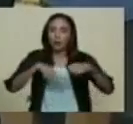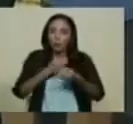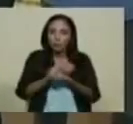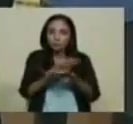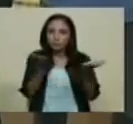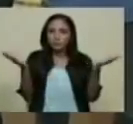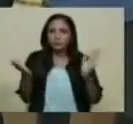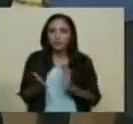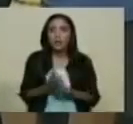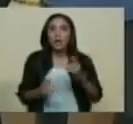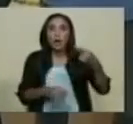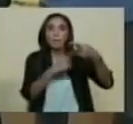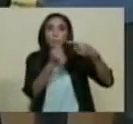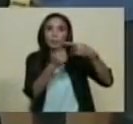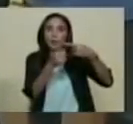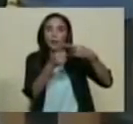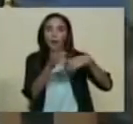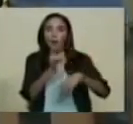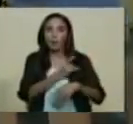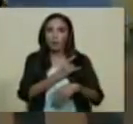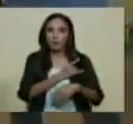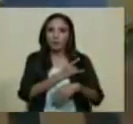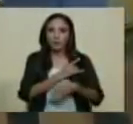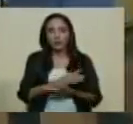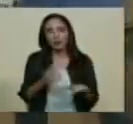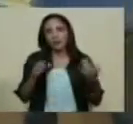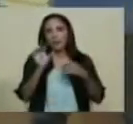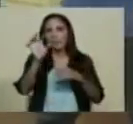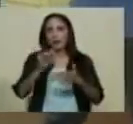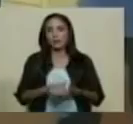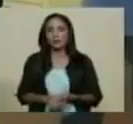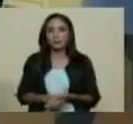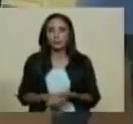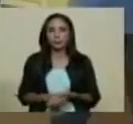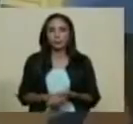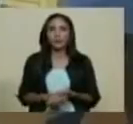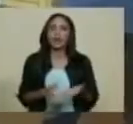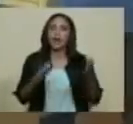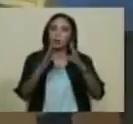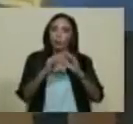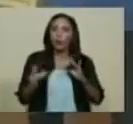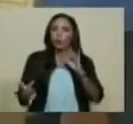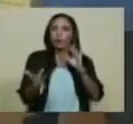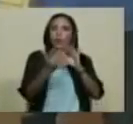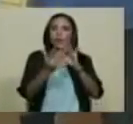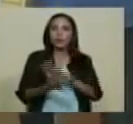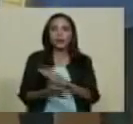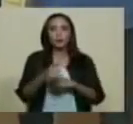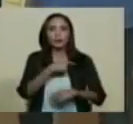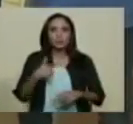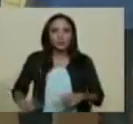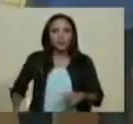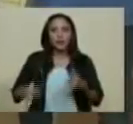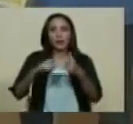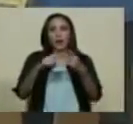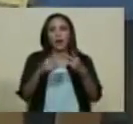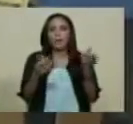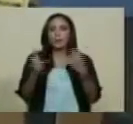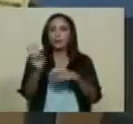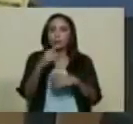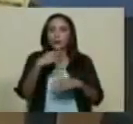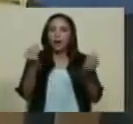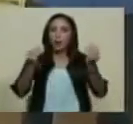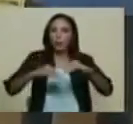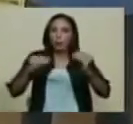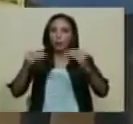la primera universidad del país del convenio entre el convenio China y Venezuela, de